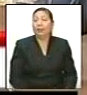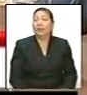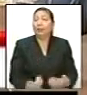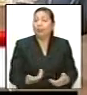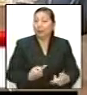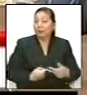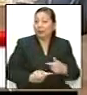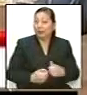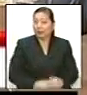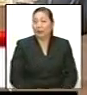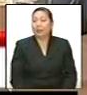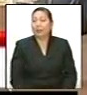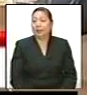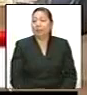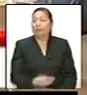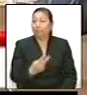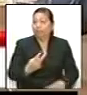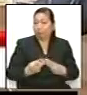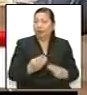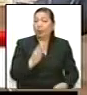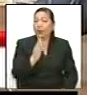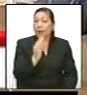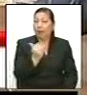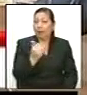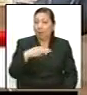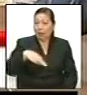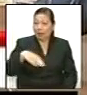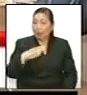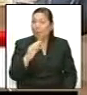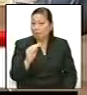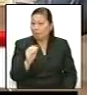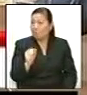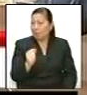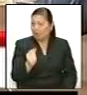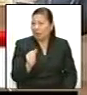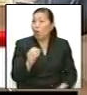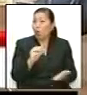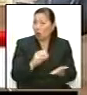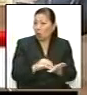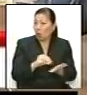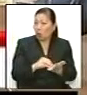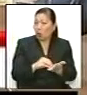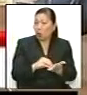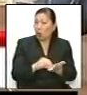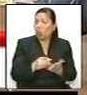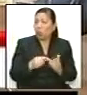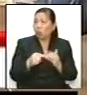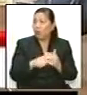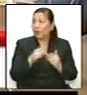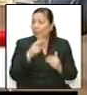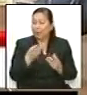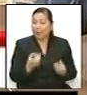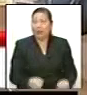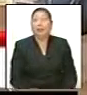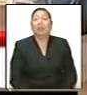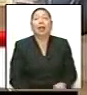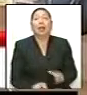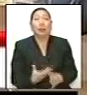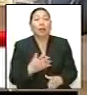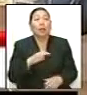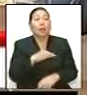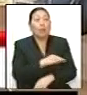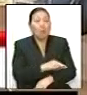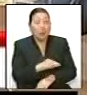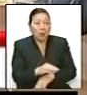viene, usted que ha visitado Las Bambas ahora últimamente, pero va a ir a la zona sur del Perú, entre Arequipa,